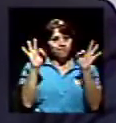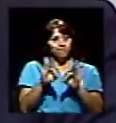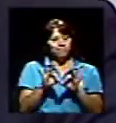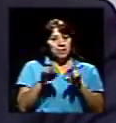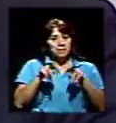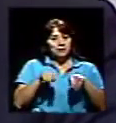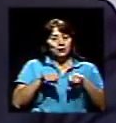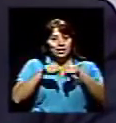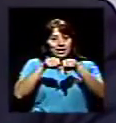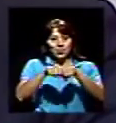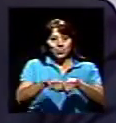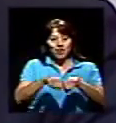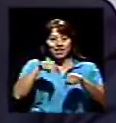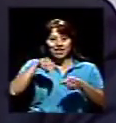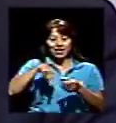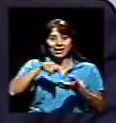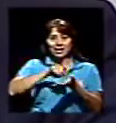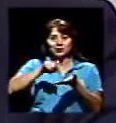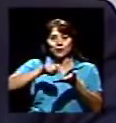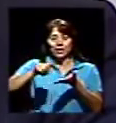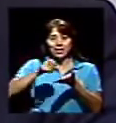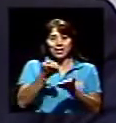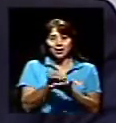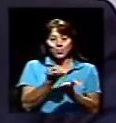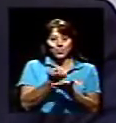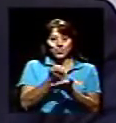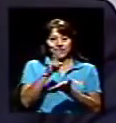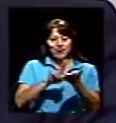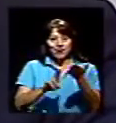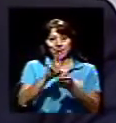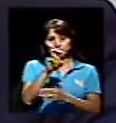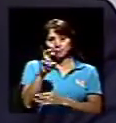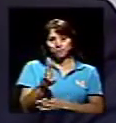graduado de nuestra Escuela de Economía, quien